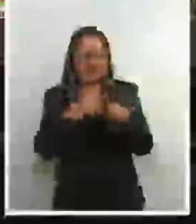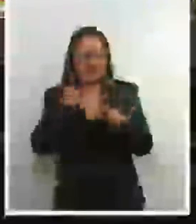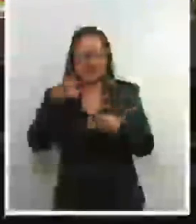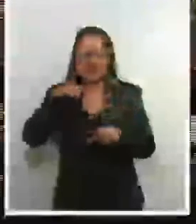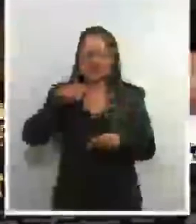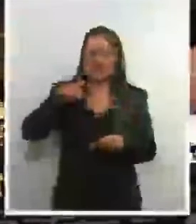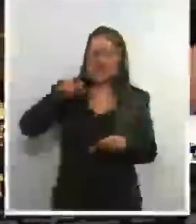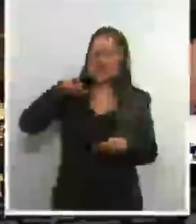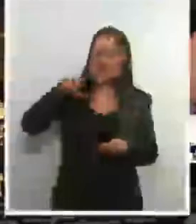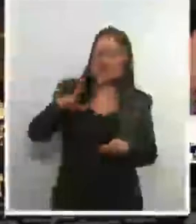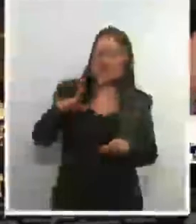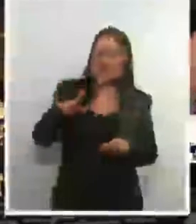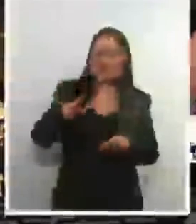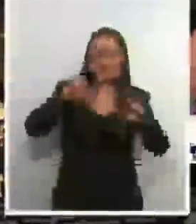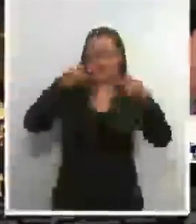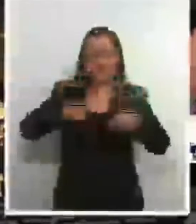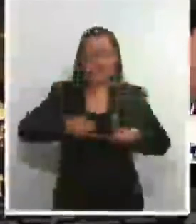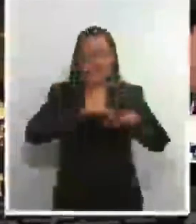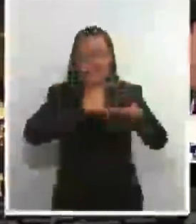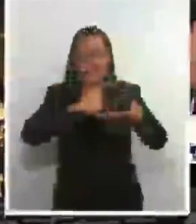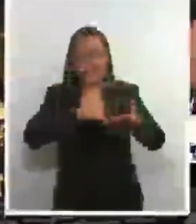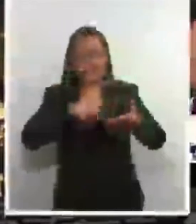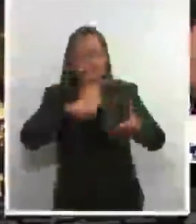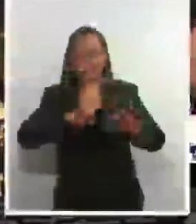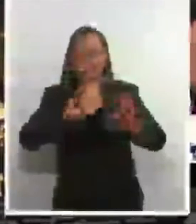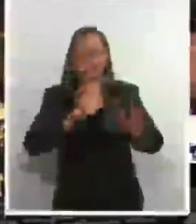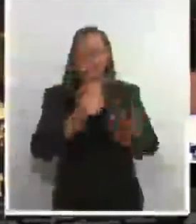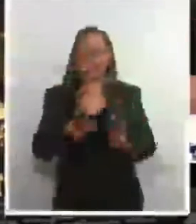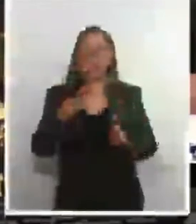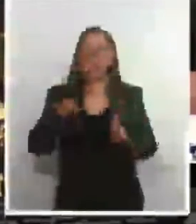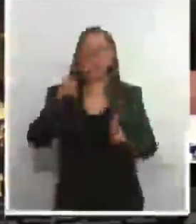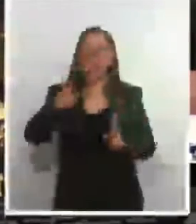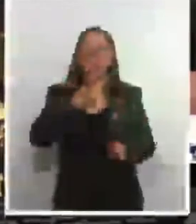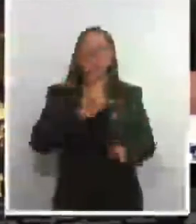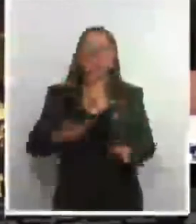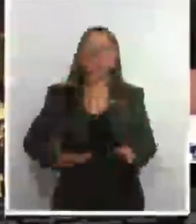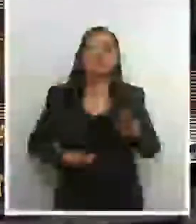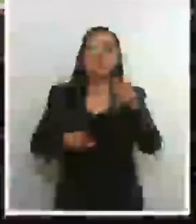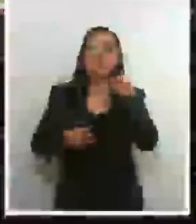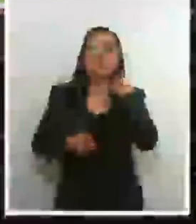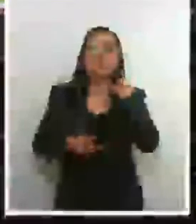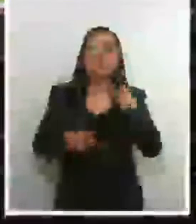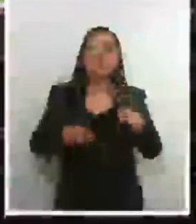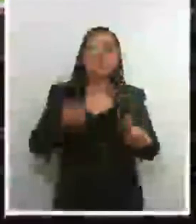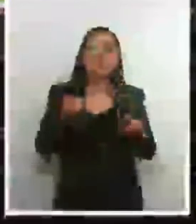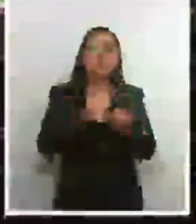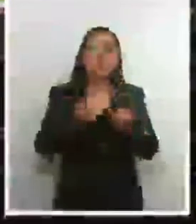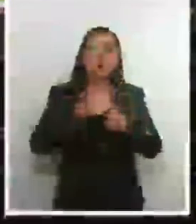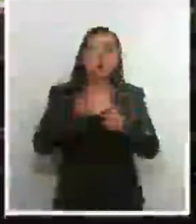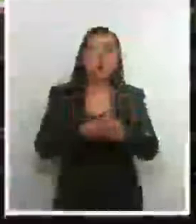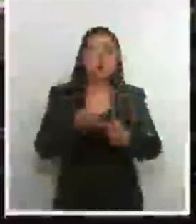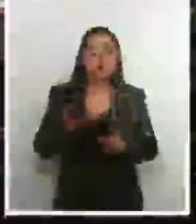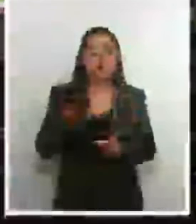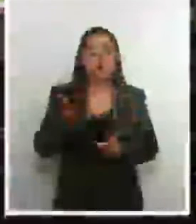La redacción correcta, consultado con el presidente y miembros de esta comisión, es: para